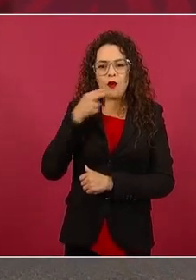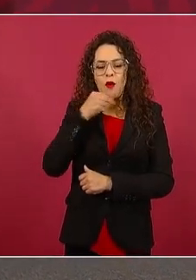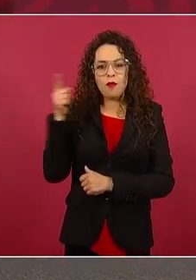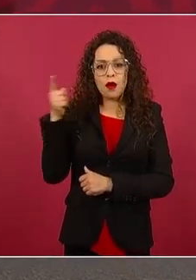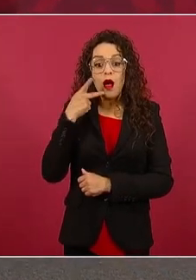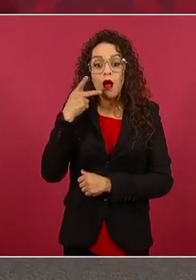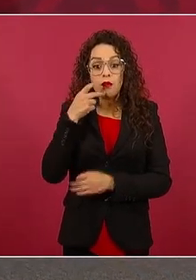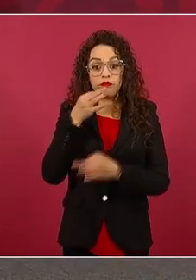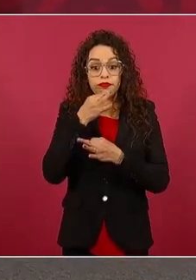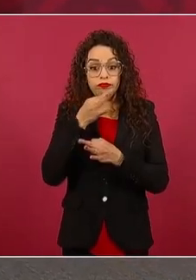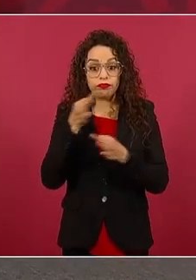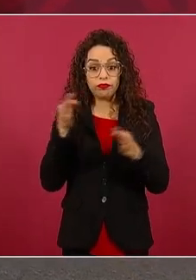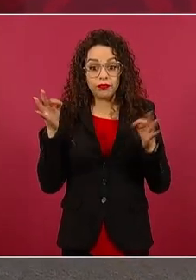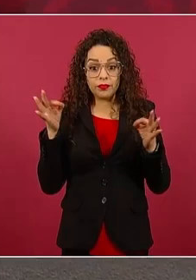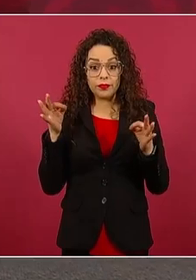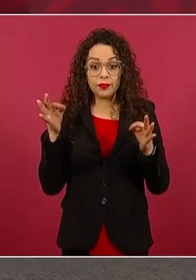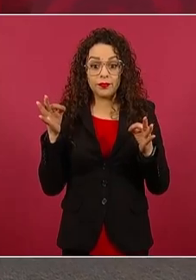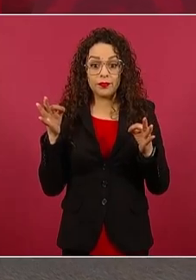hasta de La Palma,